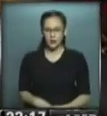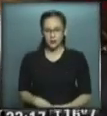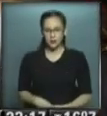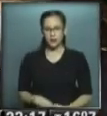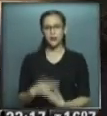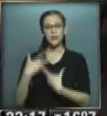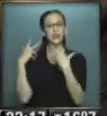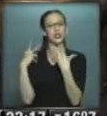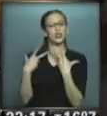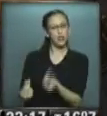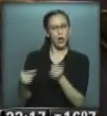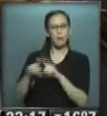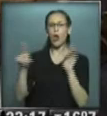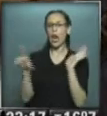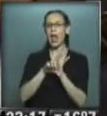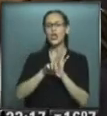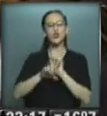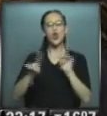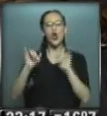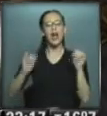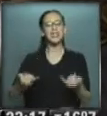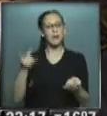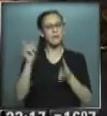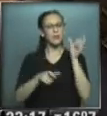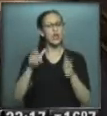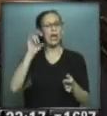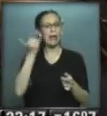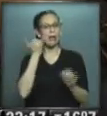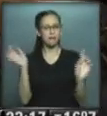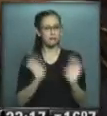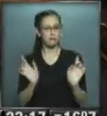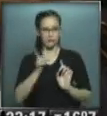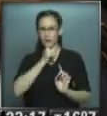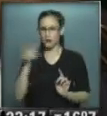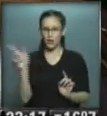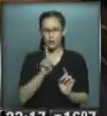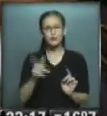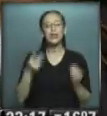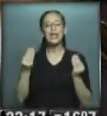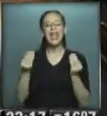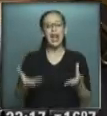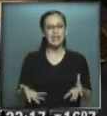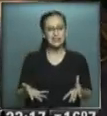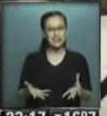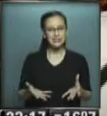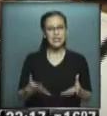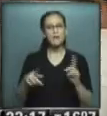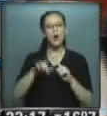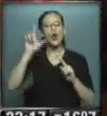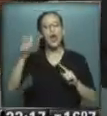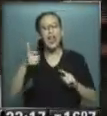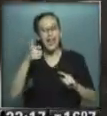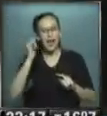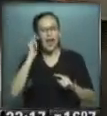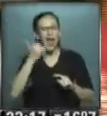ley homolesbotransfóbica que el Parlamento ruso acaba de aprobar y que lo que está haciendo es criminalizando a las gays, las lesbianas y